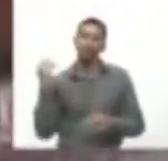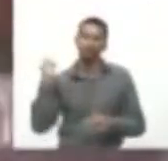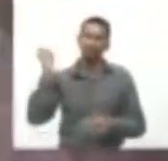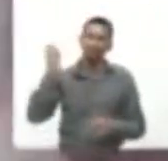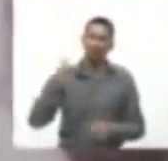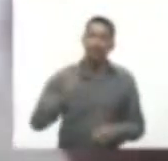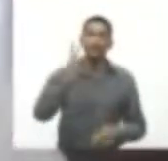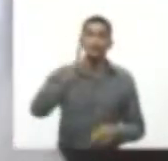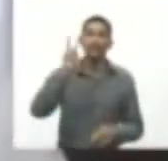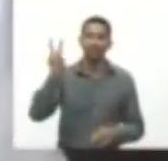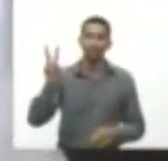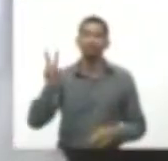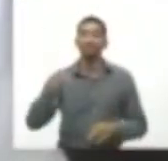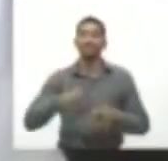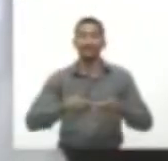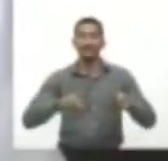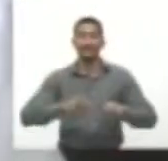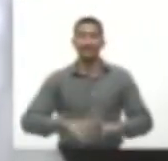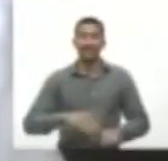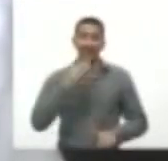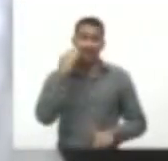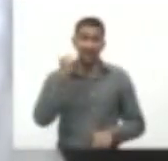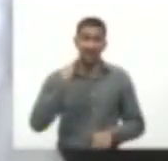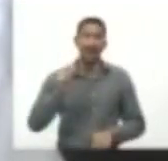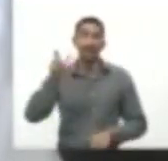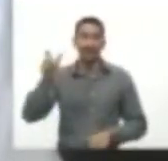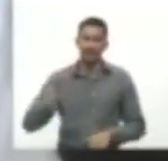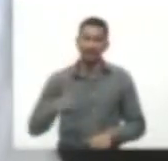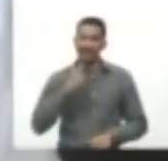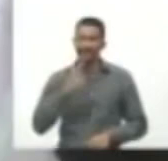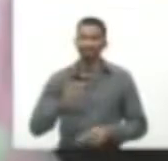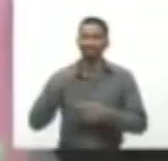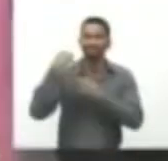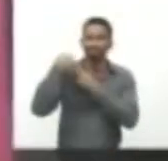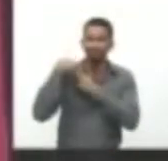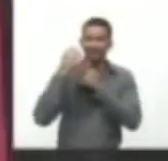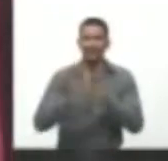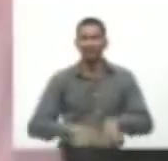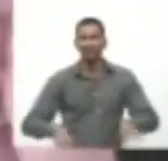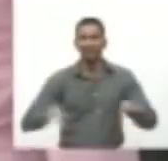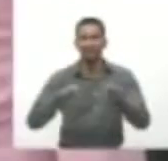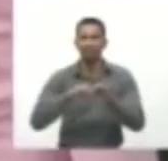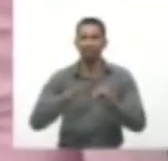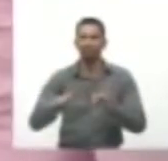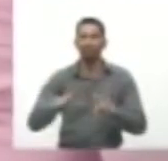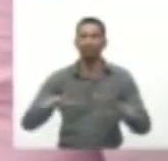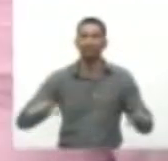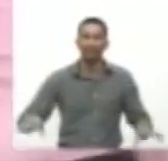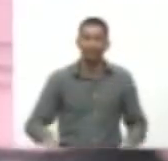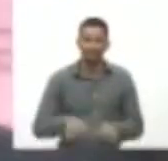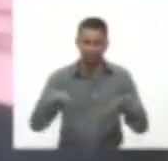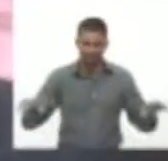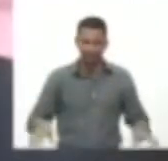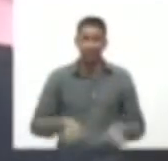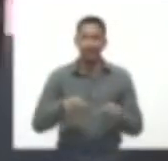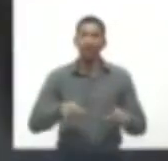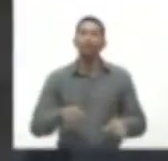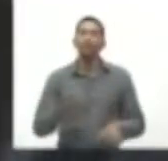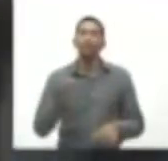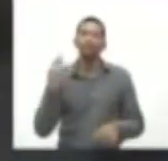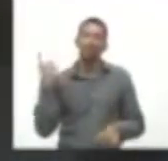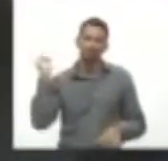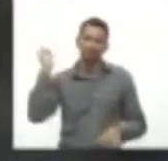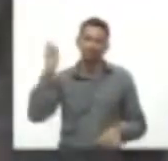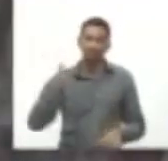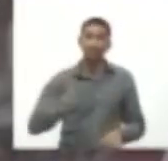de Cultura y Patrimonio Departamental nos habló de la importancia y carga cultural de este evento. Es un evento que cumple este año 22